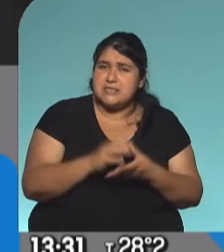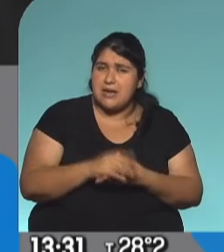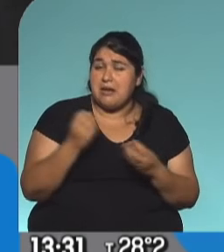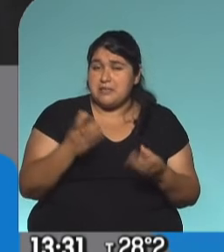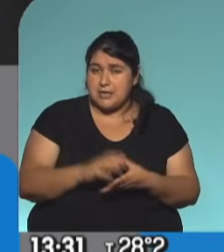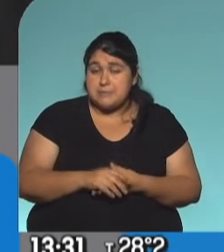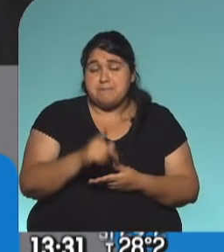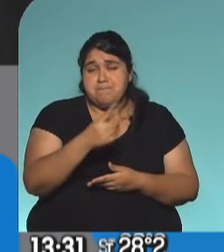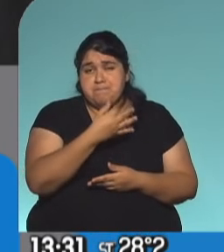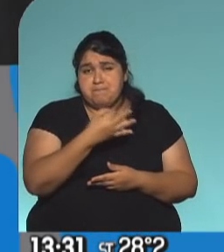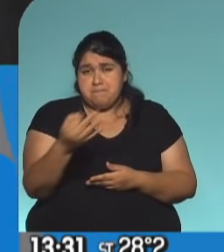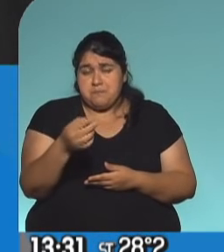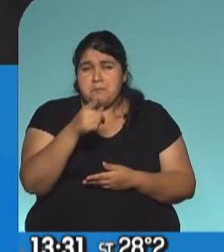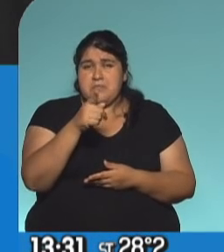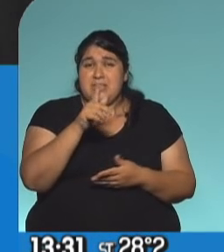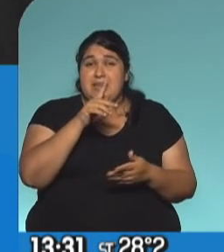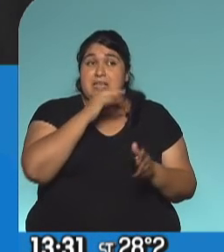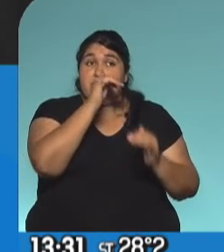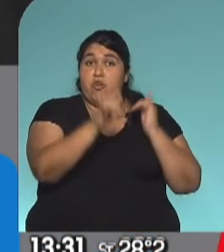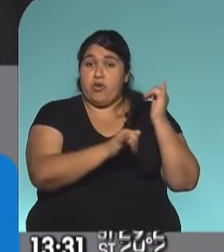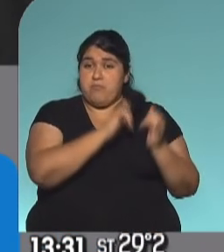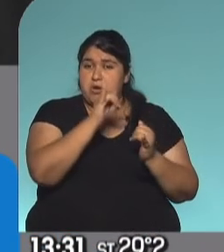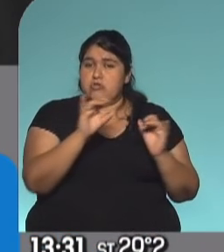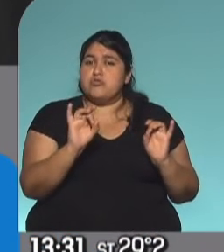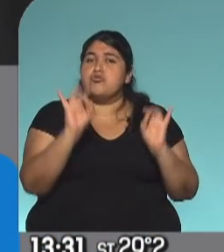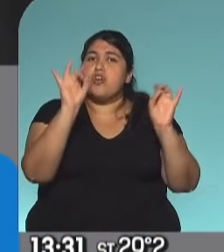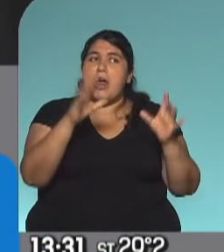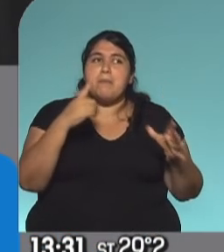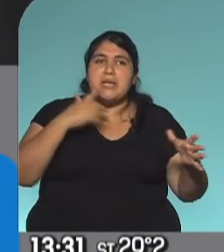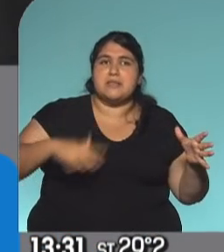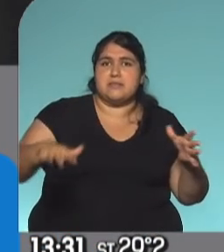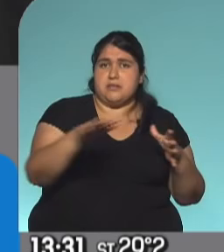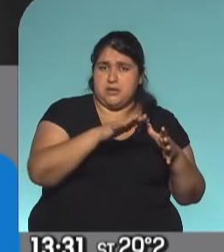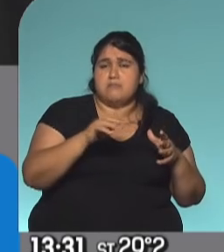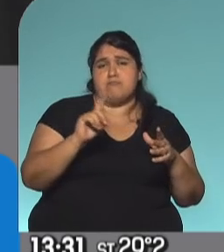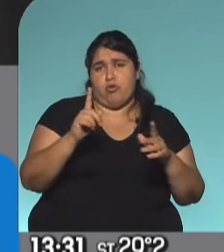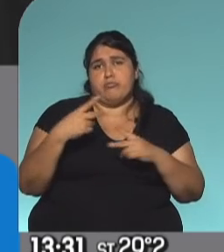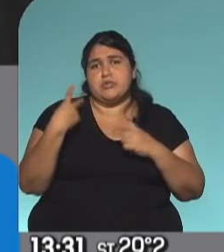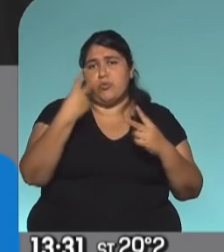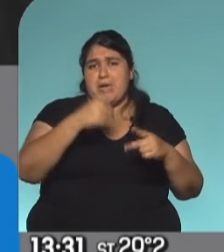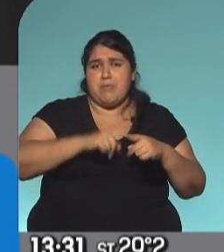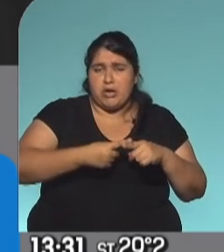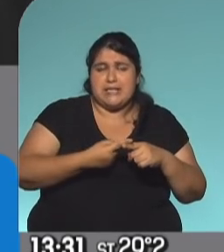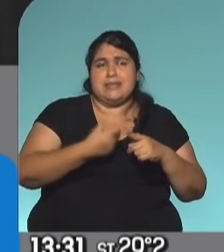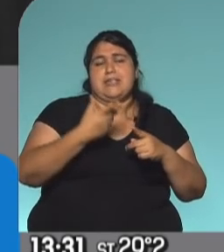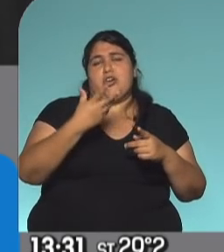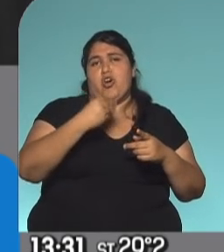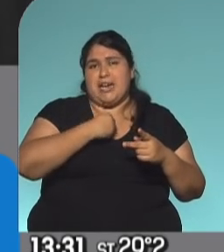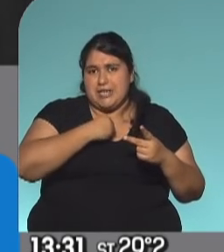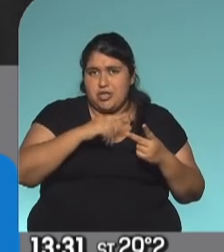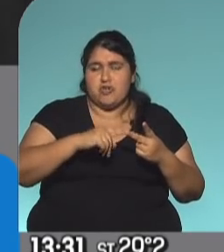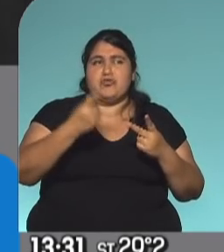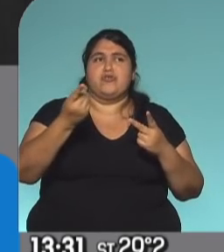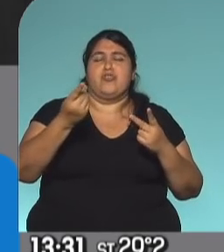cierto. Entonces, como decía el informe, no es solo simbólico, es un viaje político, religioso, tiene que